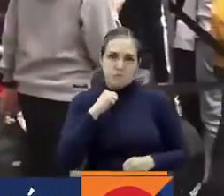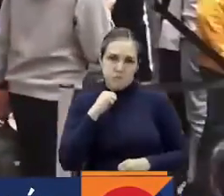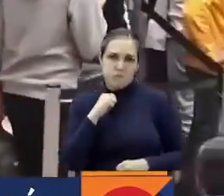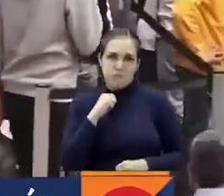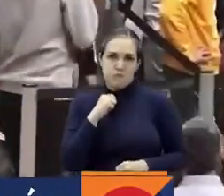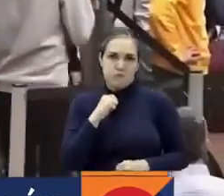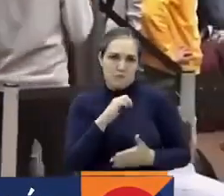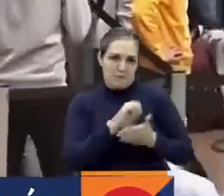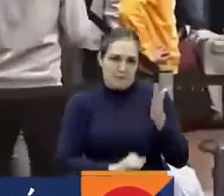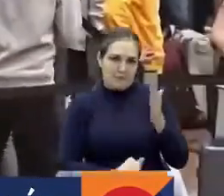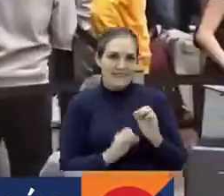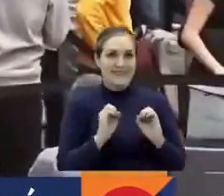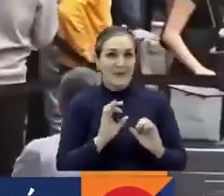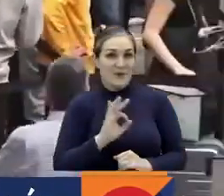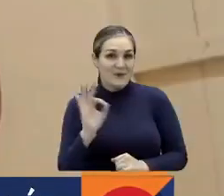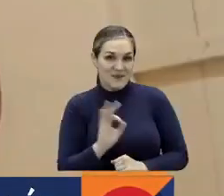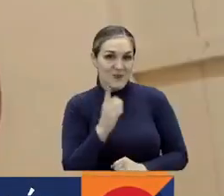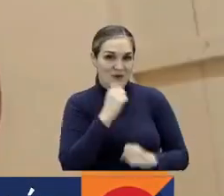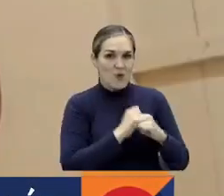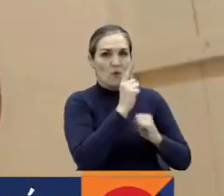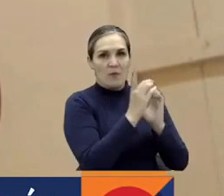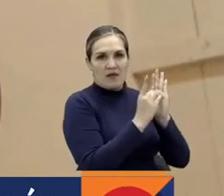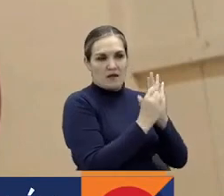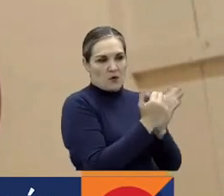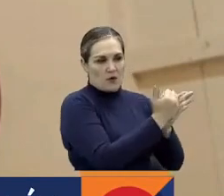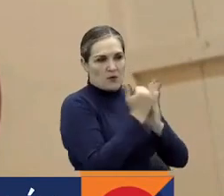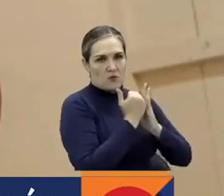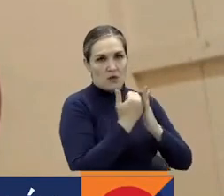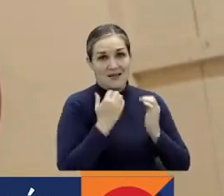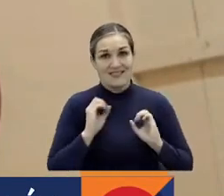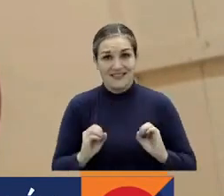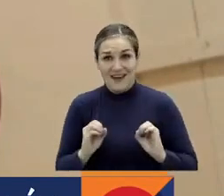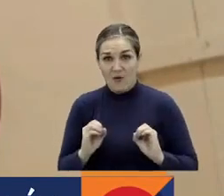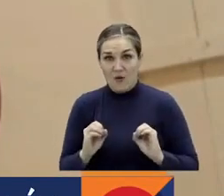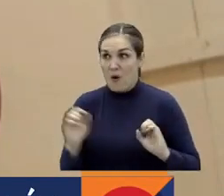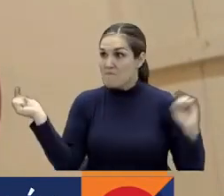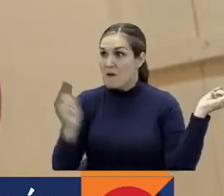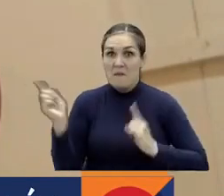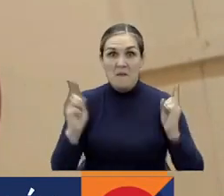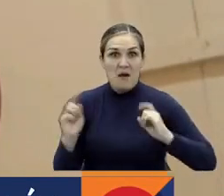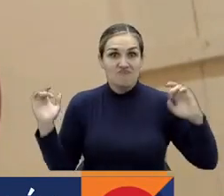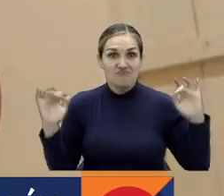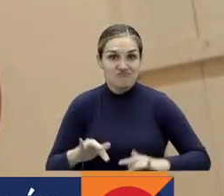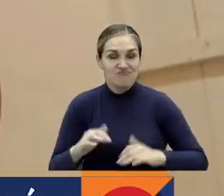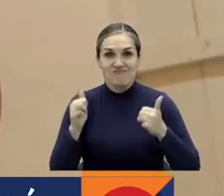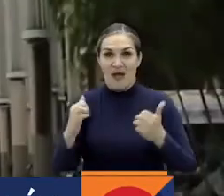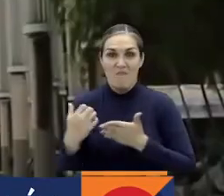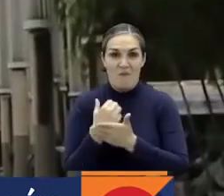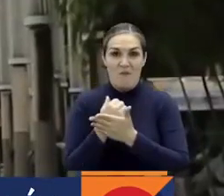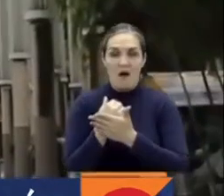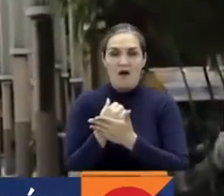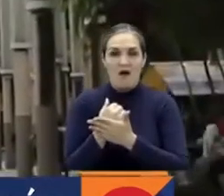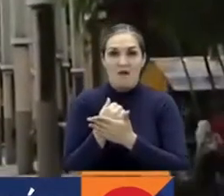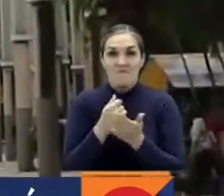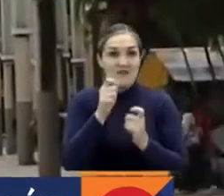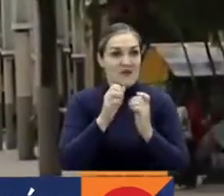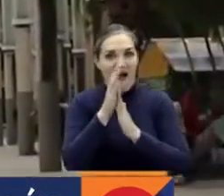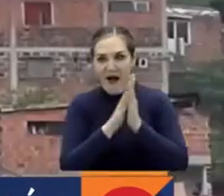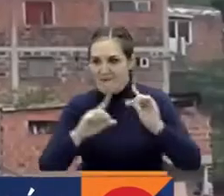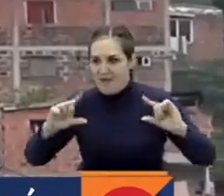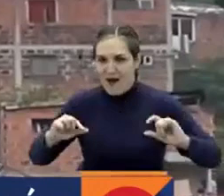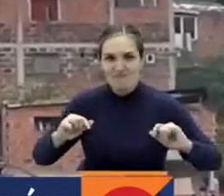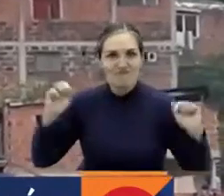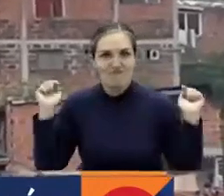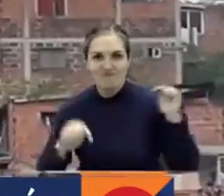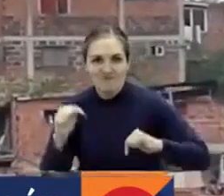un 0% en el IVA y obviamente pues esto incentiva mucho al